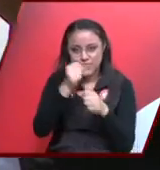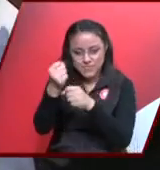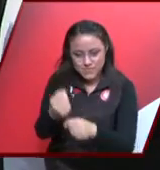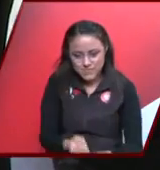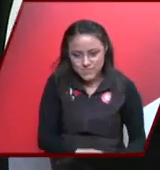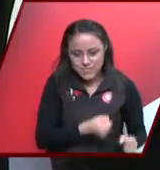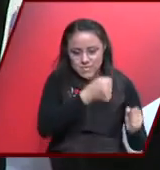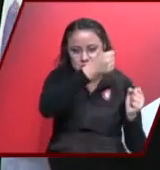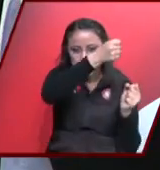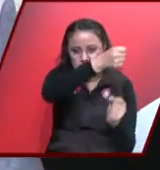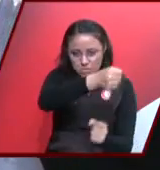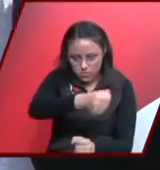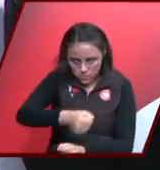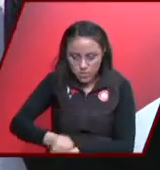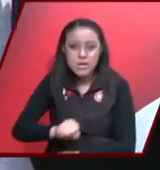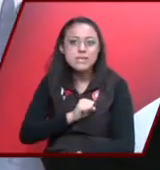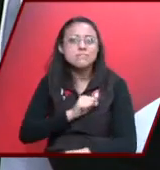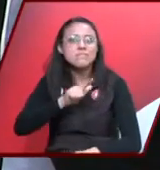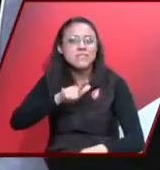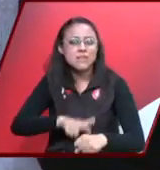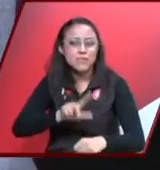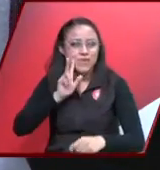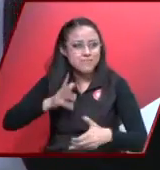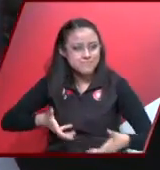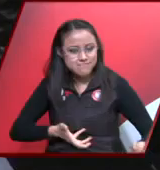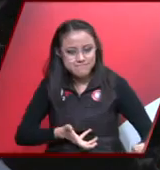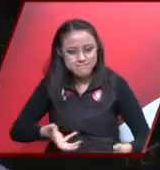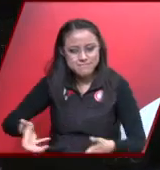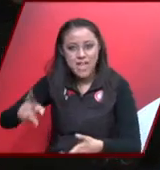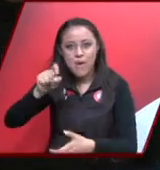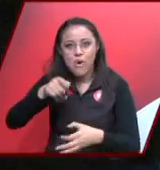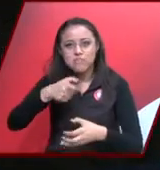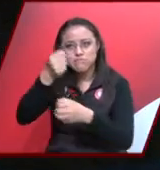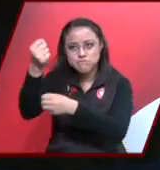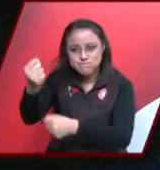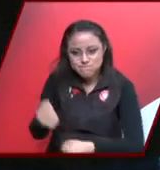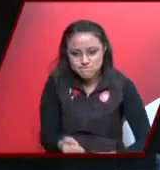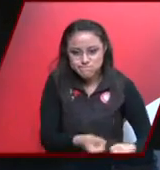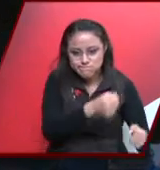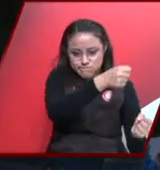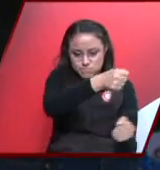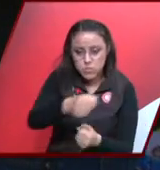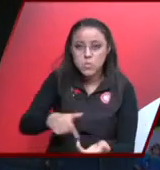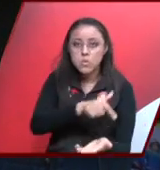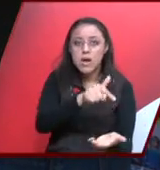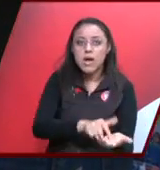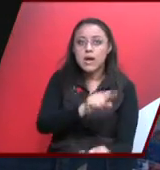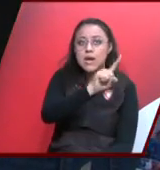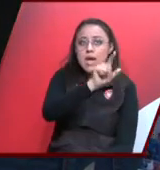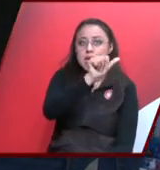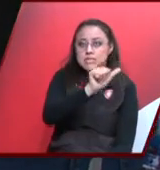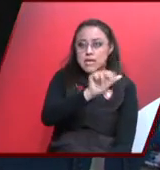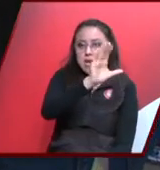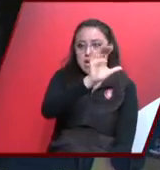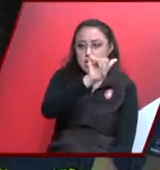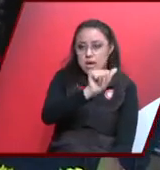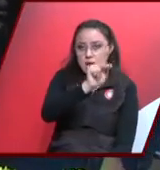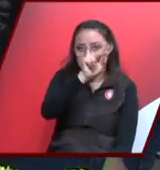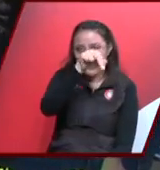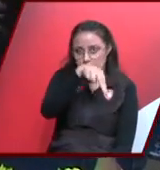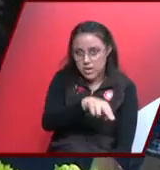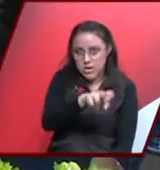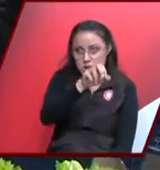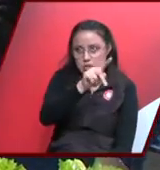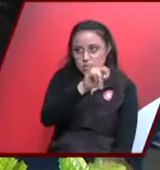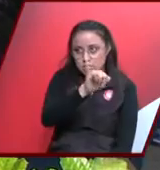un recorrido mágico a través de los canales, y va a empezar en el embarcadero Zacapa Nativitas. Ahí pueden llegar, estacionar su carro